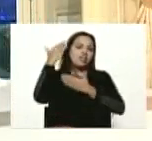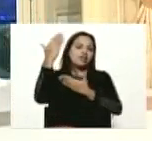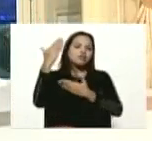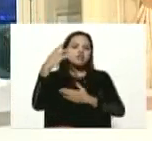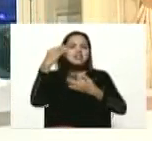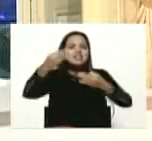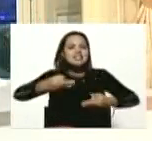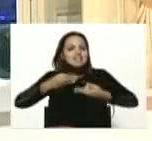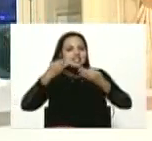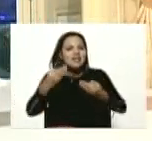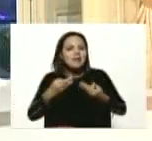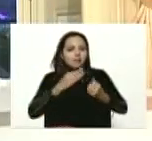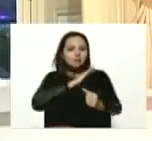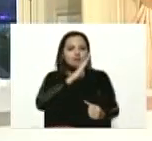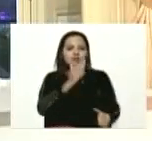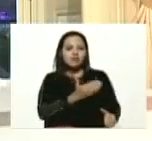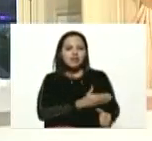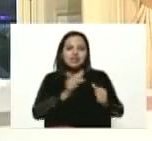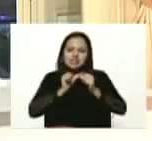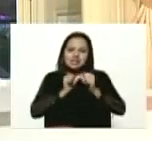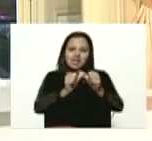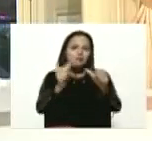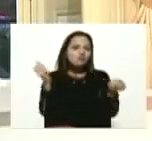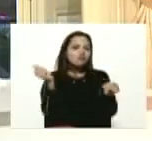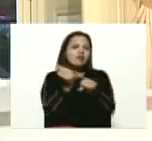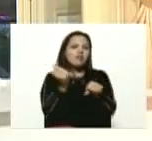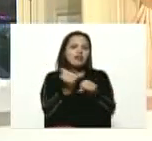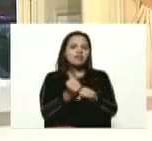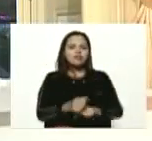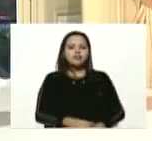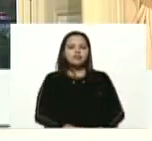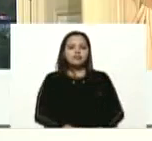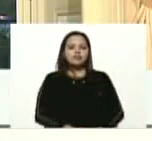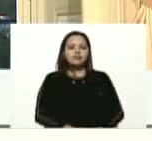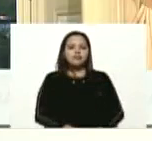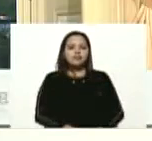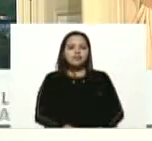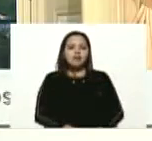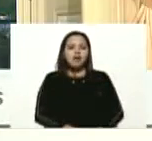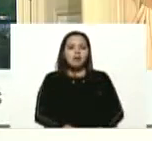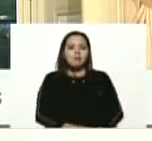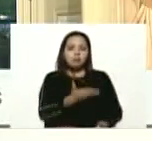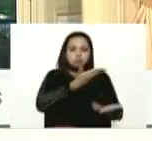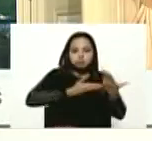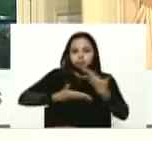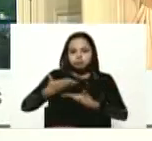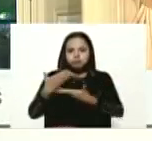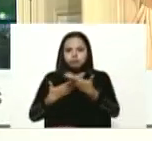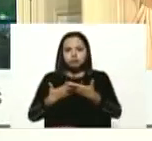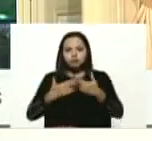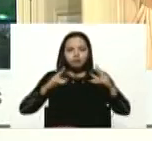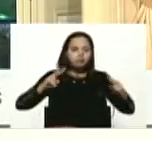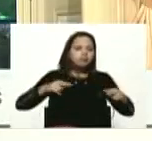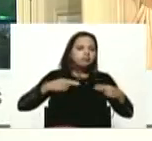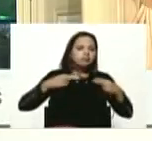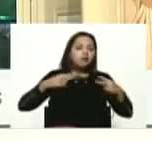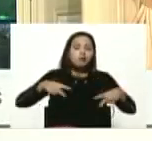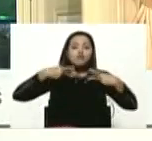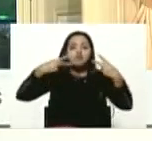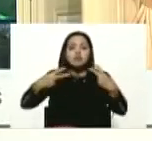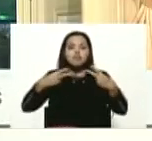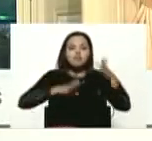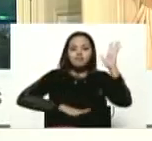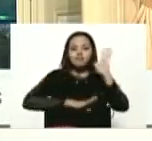siempre todopoderoso, sigamos trabajando por la prosperidad, la recuperación, el